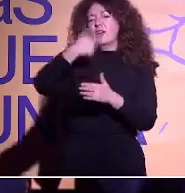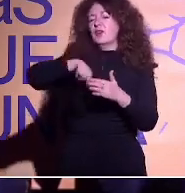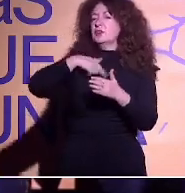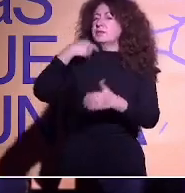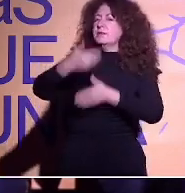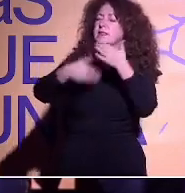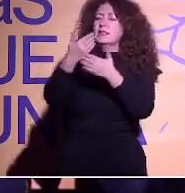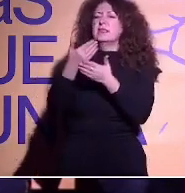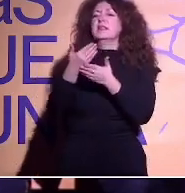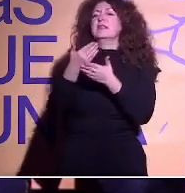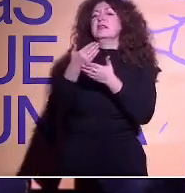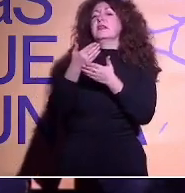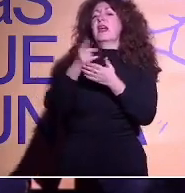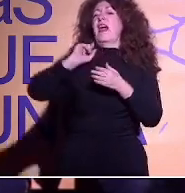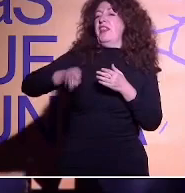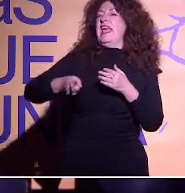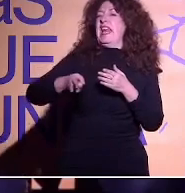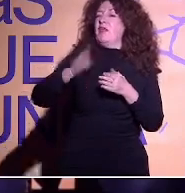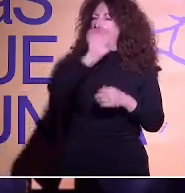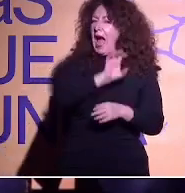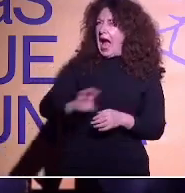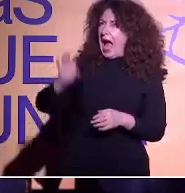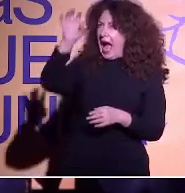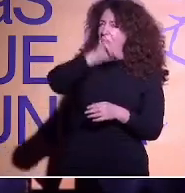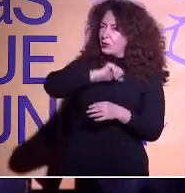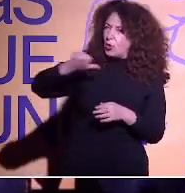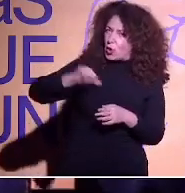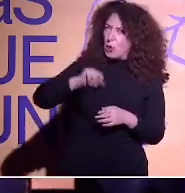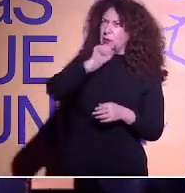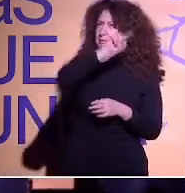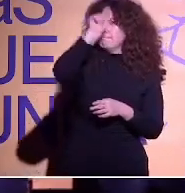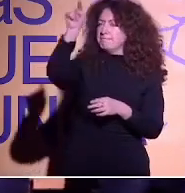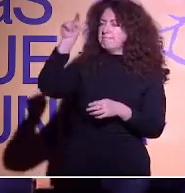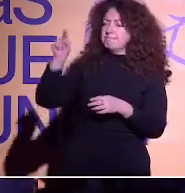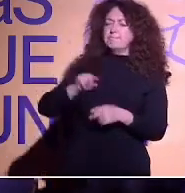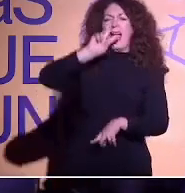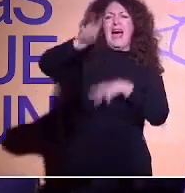adelante la renovaciones de las direcciones autonómicas que están